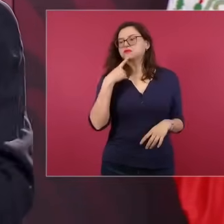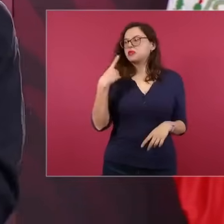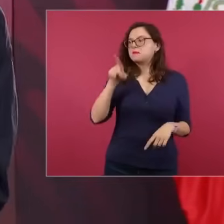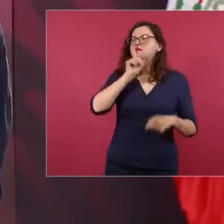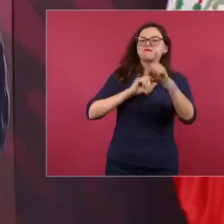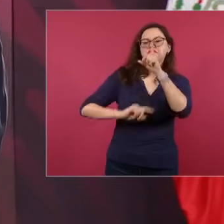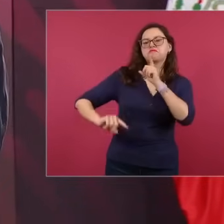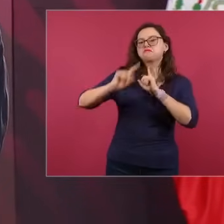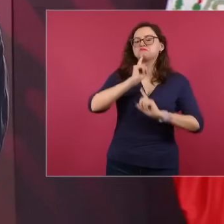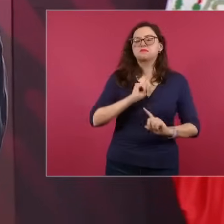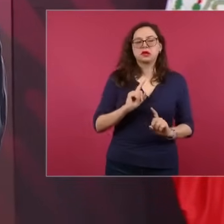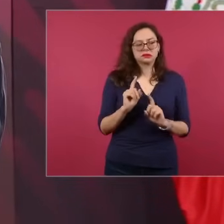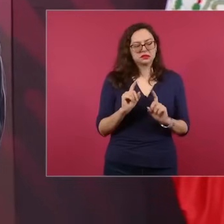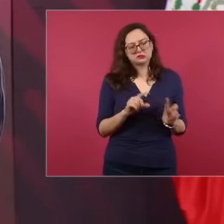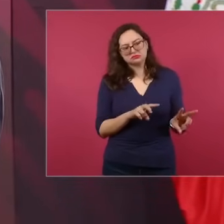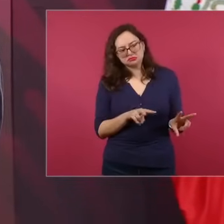difamaciones.